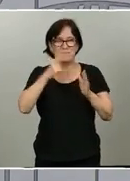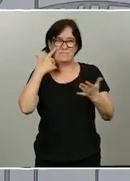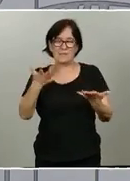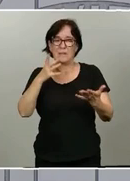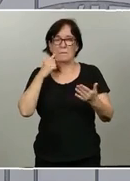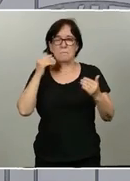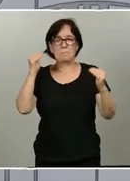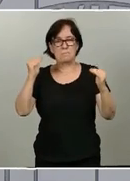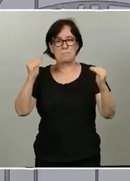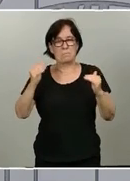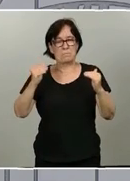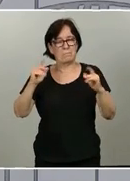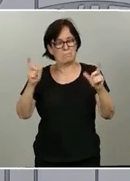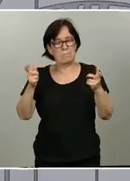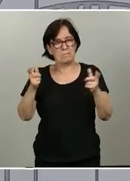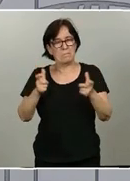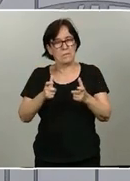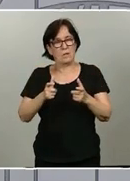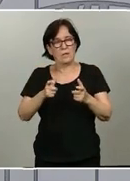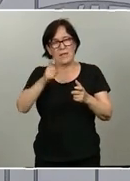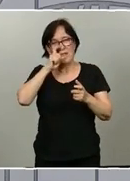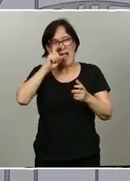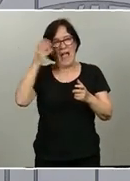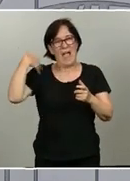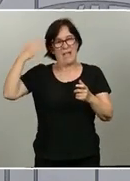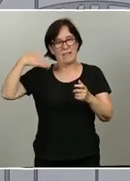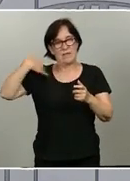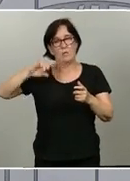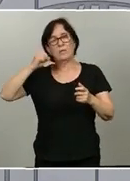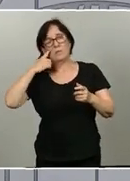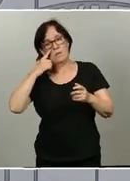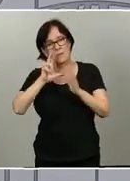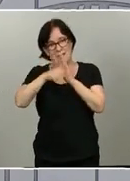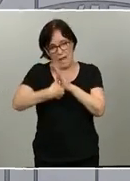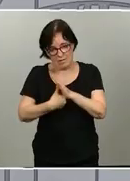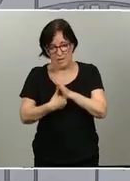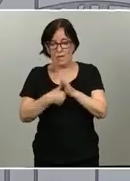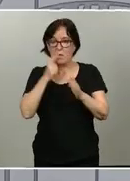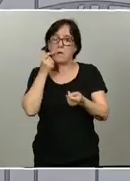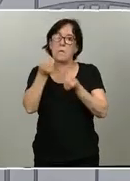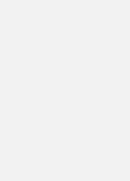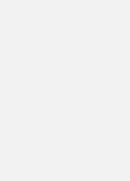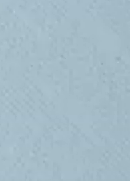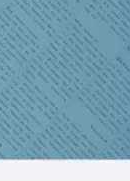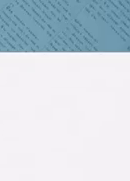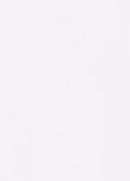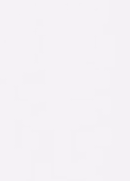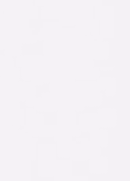casos más antiguos que se diagnostican más tarde por lo tanto poco a poco se van se van aproximando